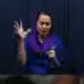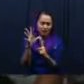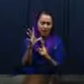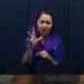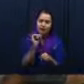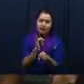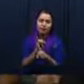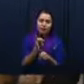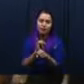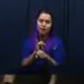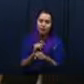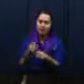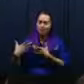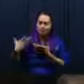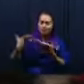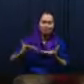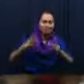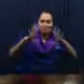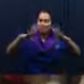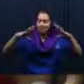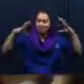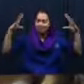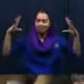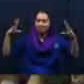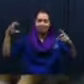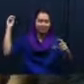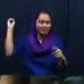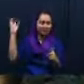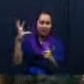Sobreabúndalos, sobreabúndalos, sobreabúndalos.